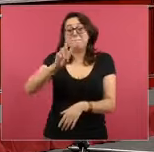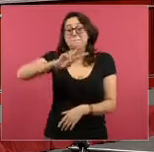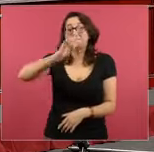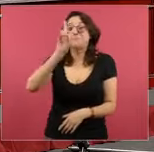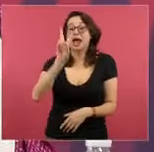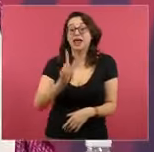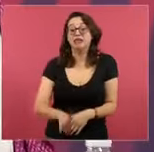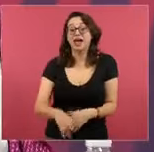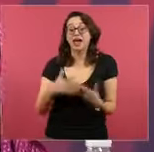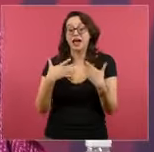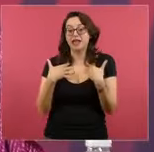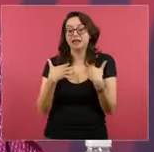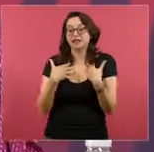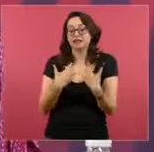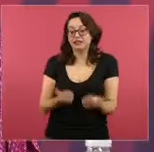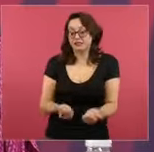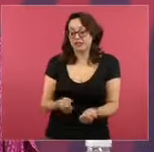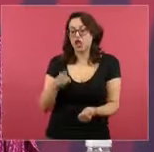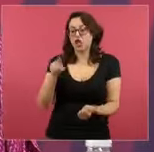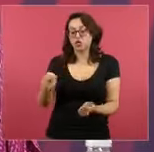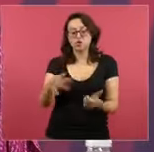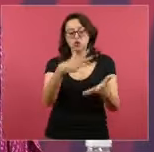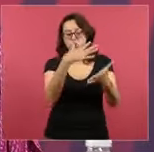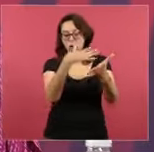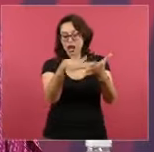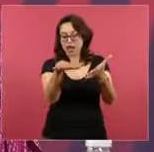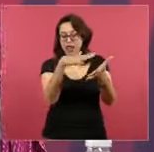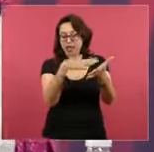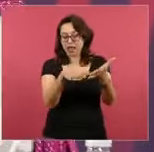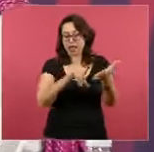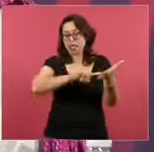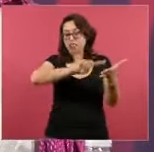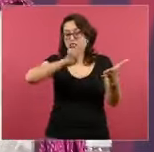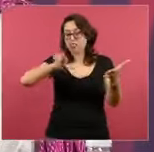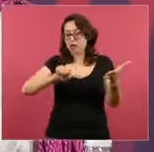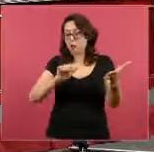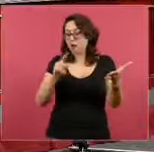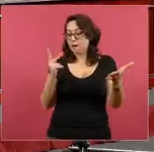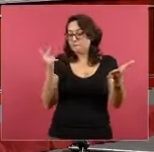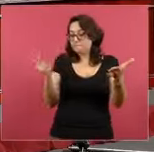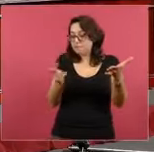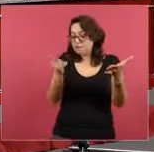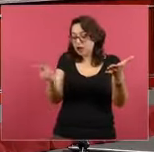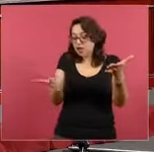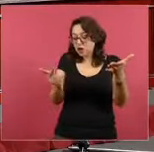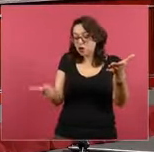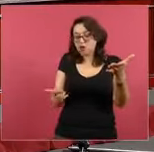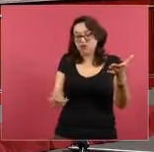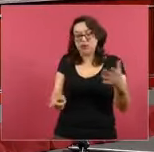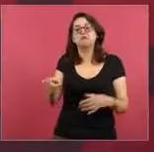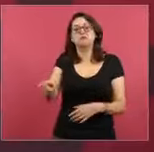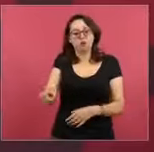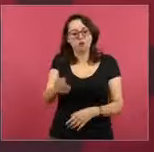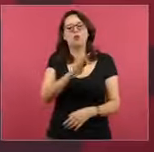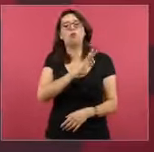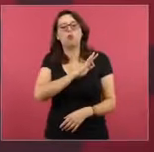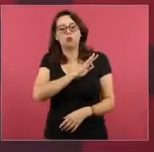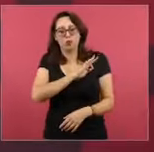ejercicio, lee este párrafo y contesta determinadas preguntas, ¿qué es lo que dijimos hoy? Estamos preguntando,